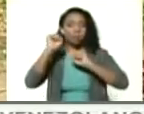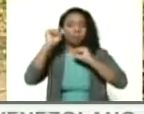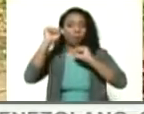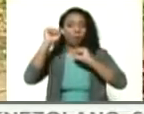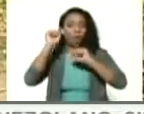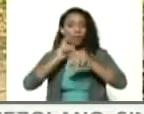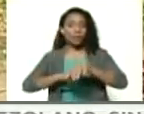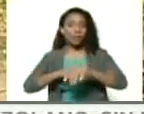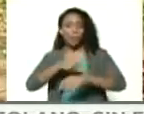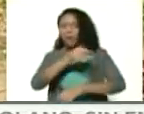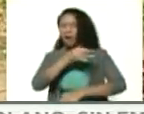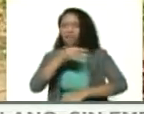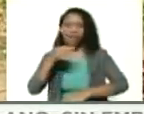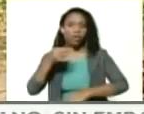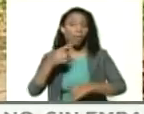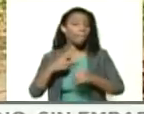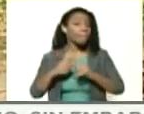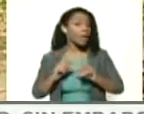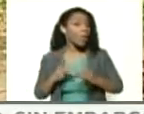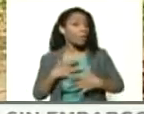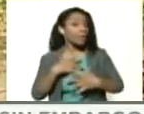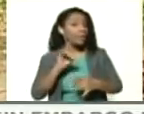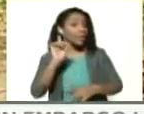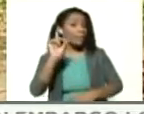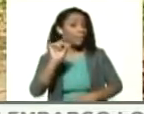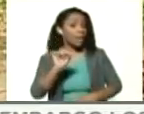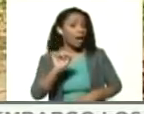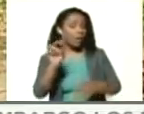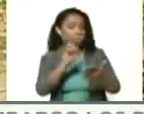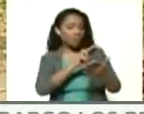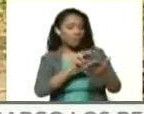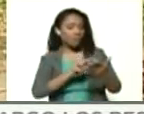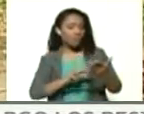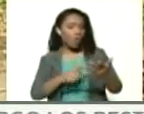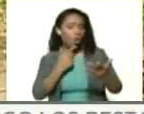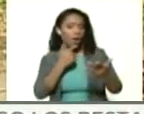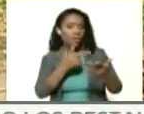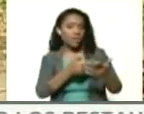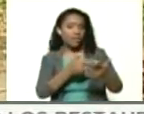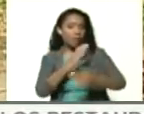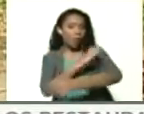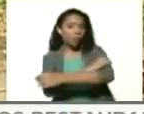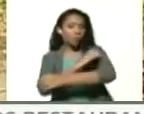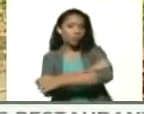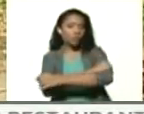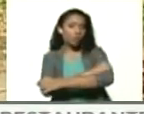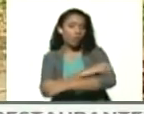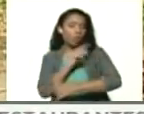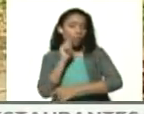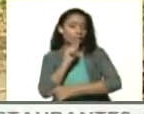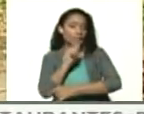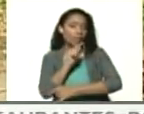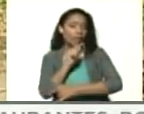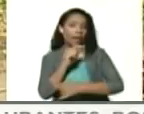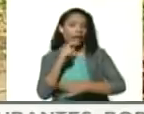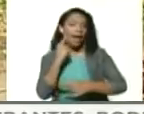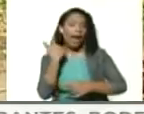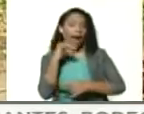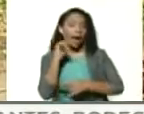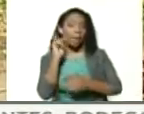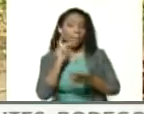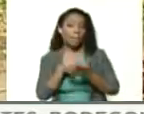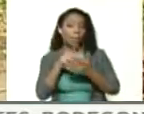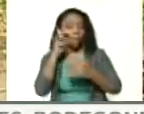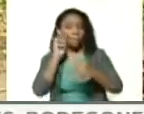épica extraordinaria. Pero es interesante también leer lo que dice la oligarquía, la burguesía usurpadora que estaba en